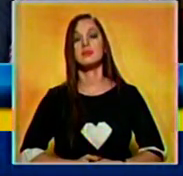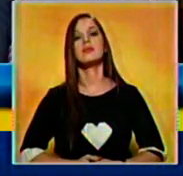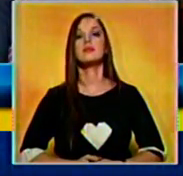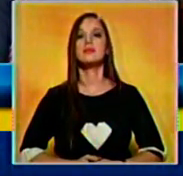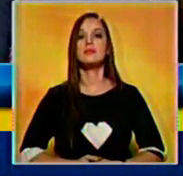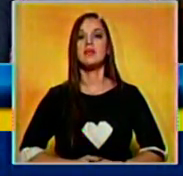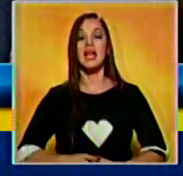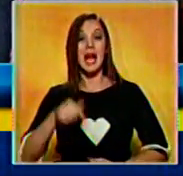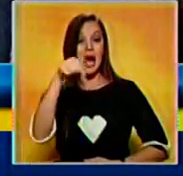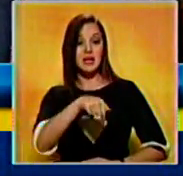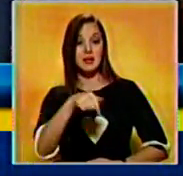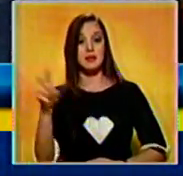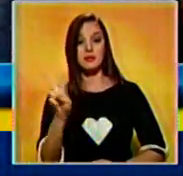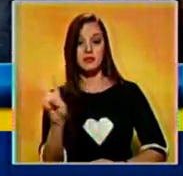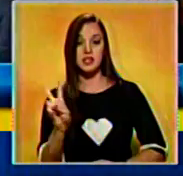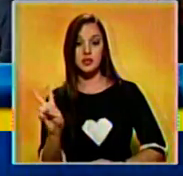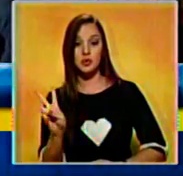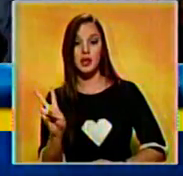con Venezuela,